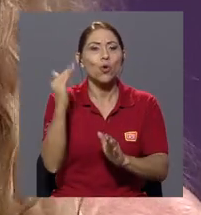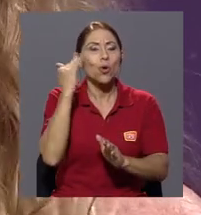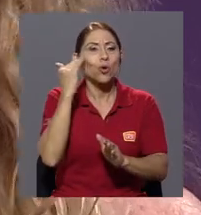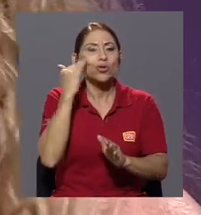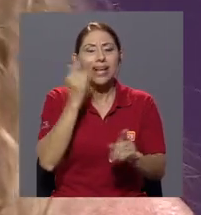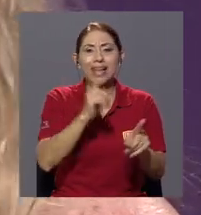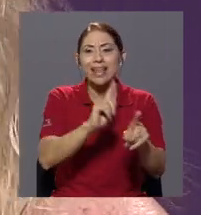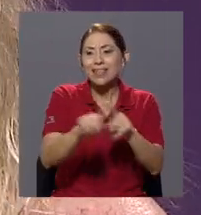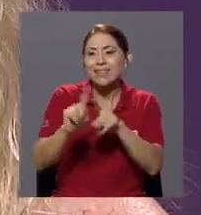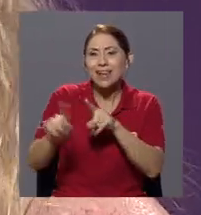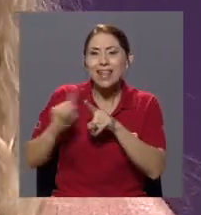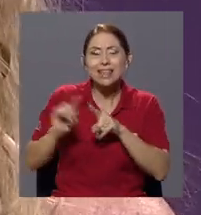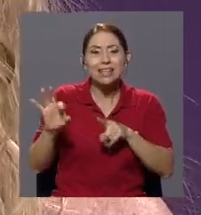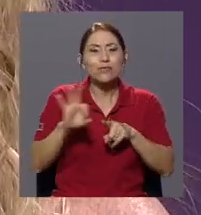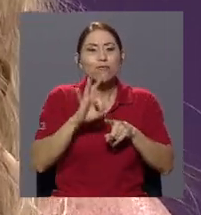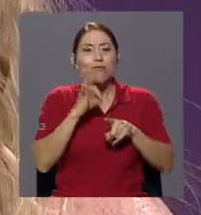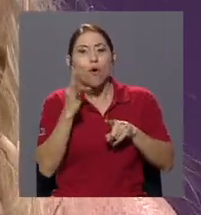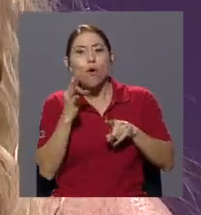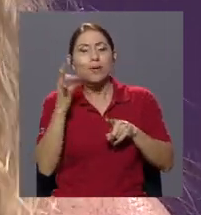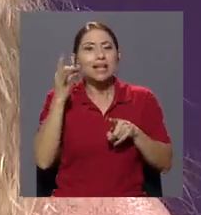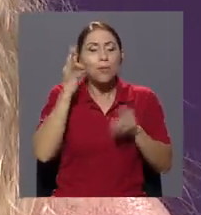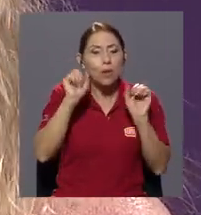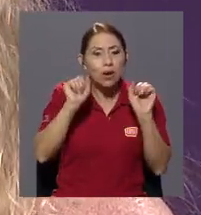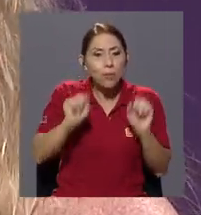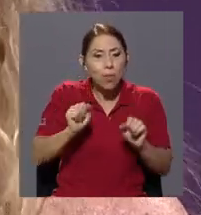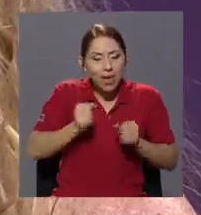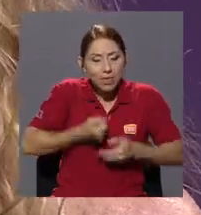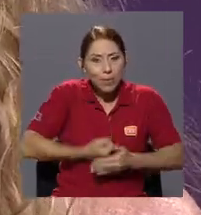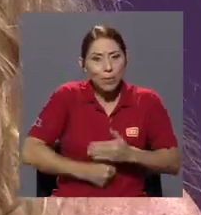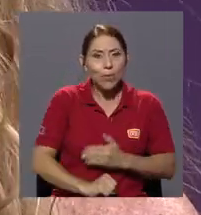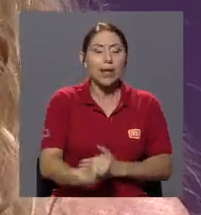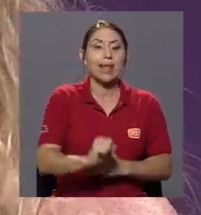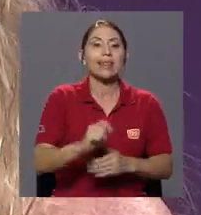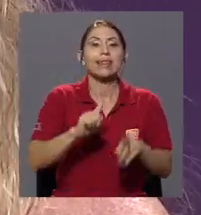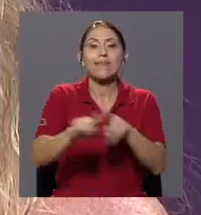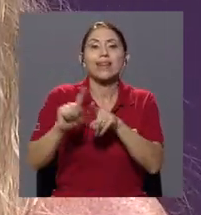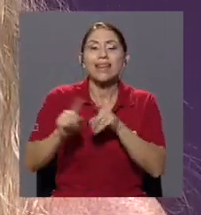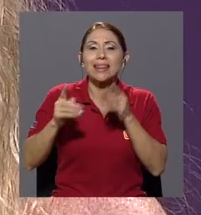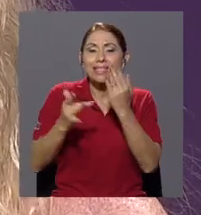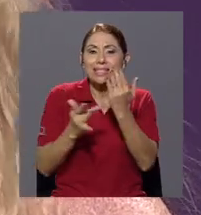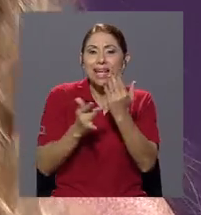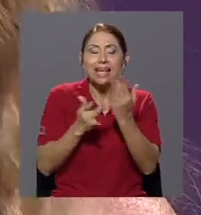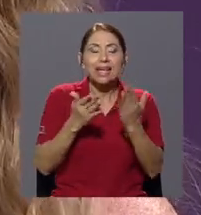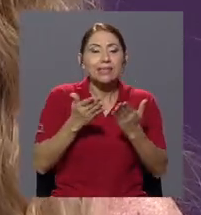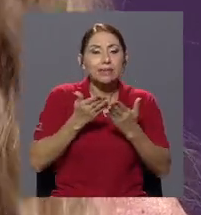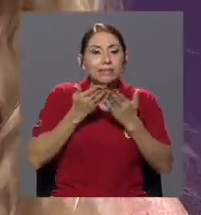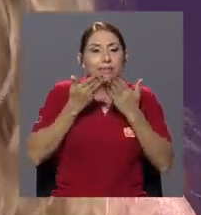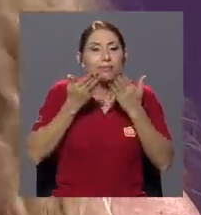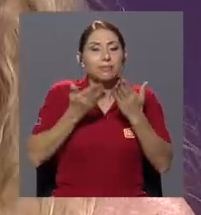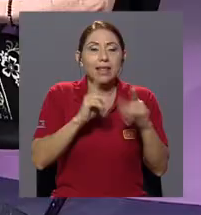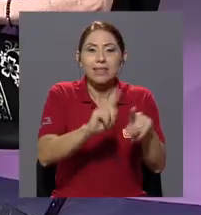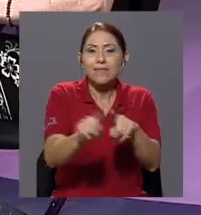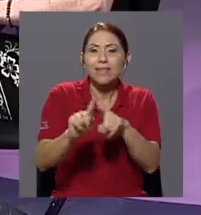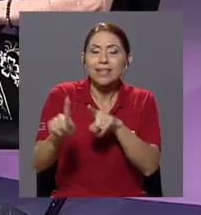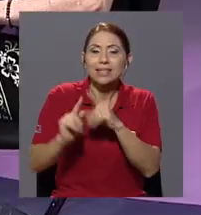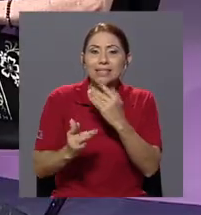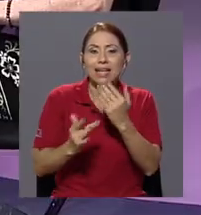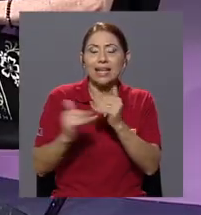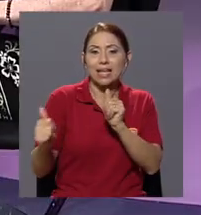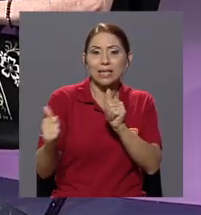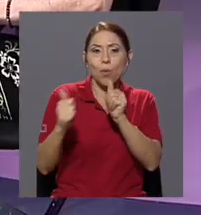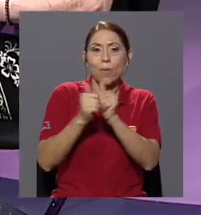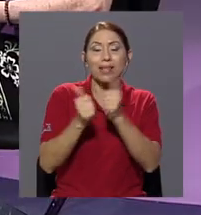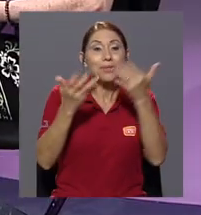diferentes posiciones las técnicas de respiración técnicas de acompañamiento verdad ya